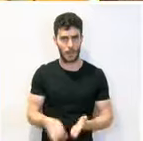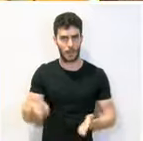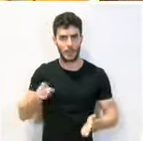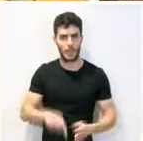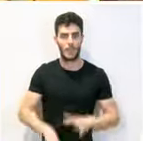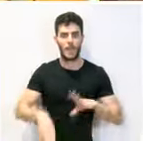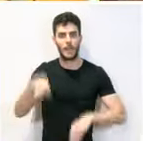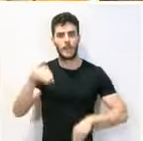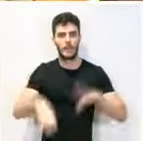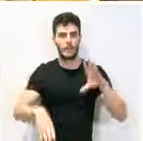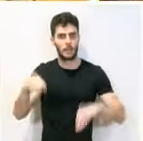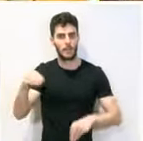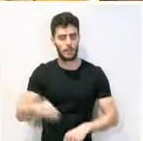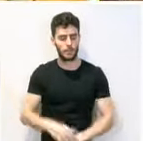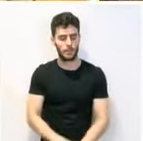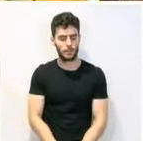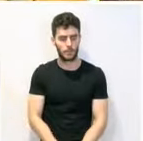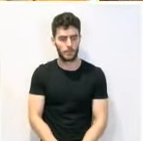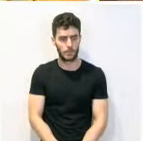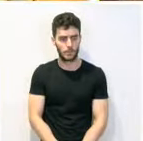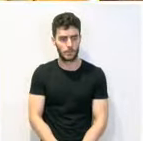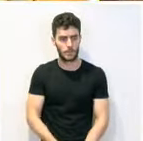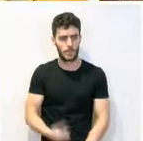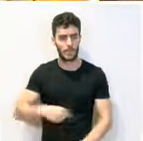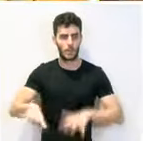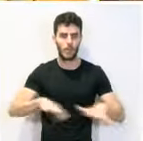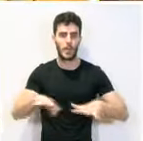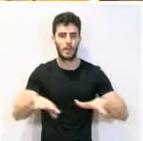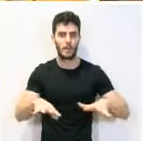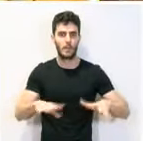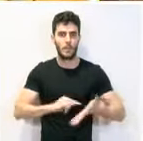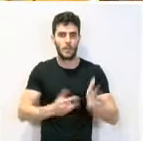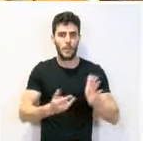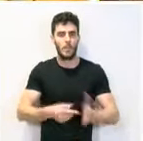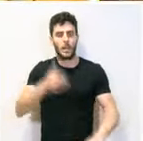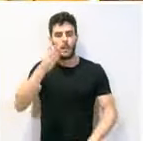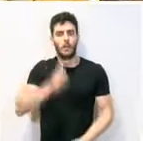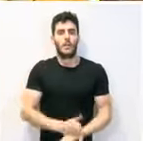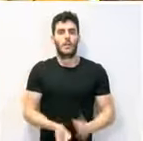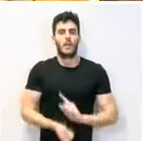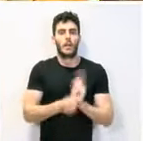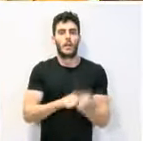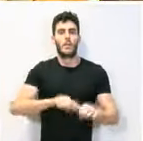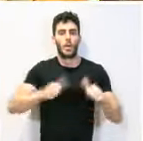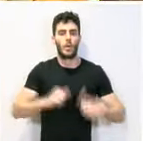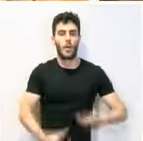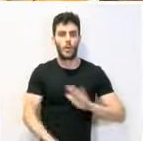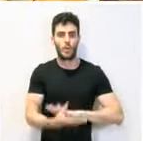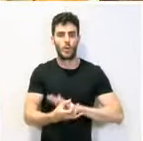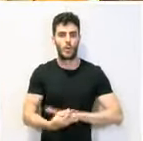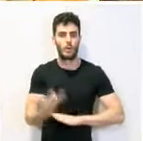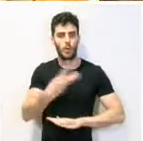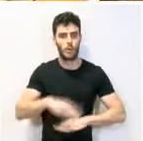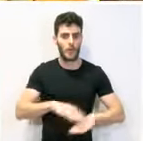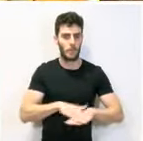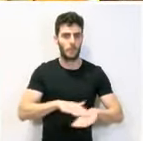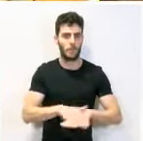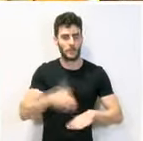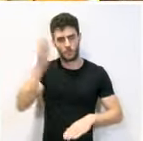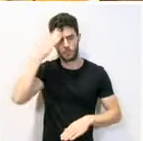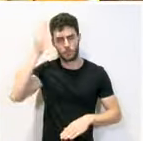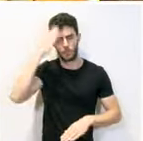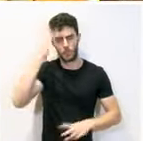en la sierra. Y poner en marcha un plan transversal por el cambio del modelo productivo desde 3 líneas fundamentales: